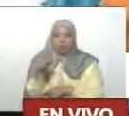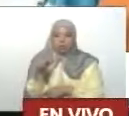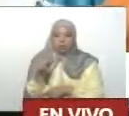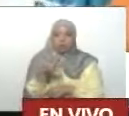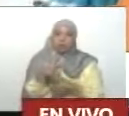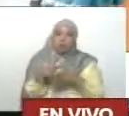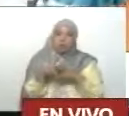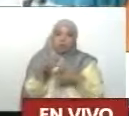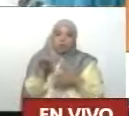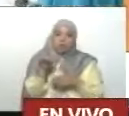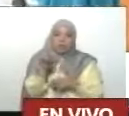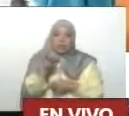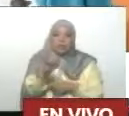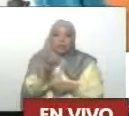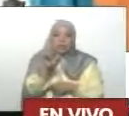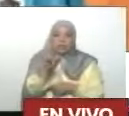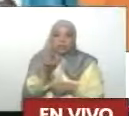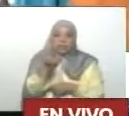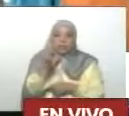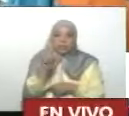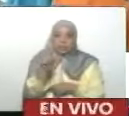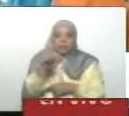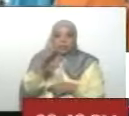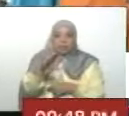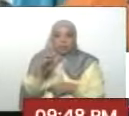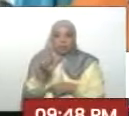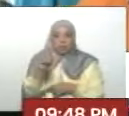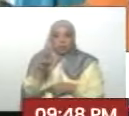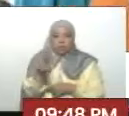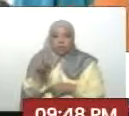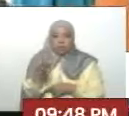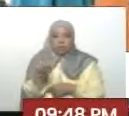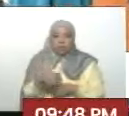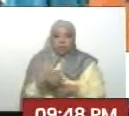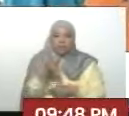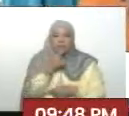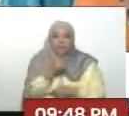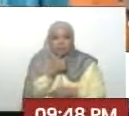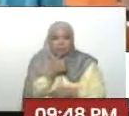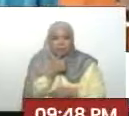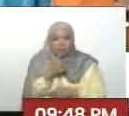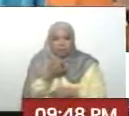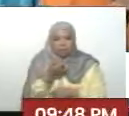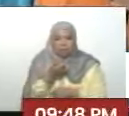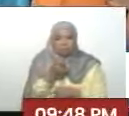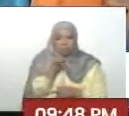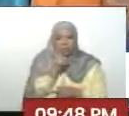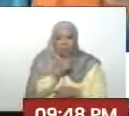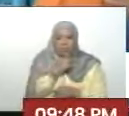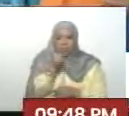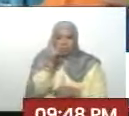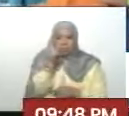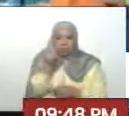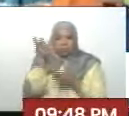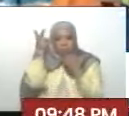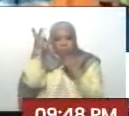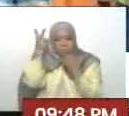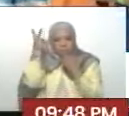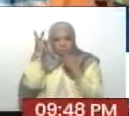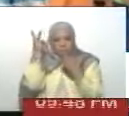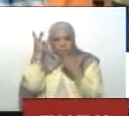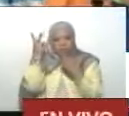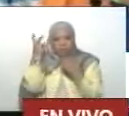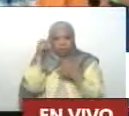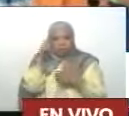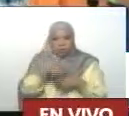placer presidente y quirú Salcedo ir quirú quién te puso ese nombre mi padre es un nombre aborigen de la